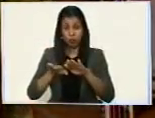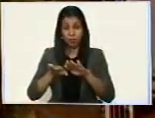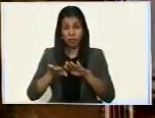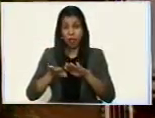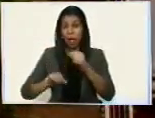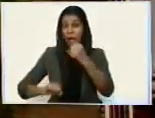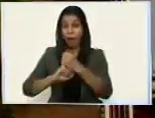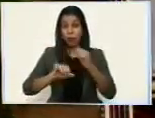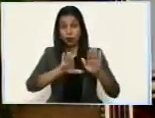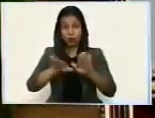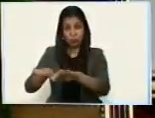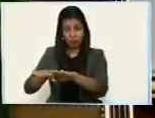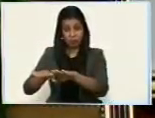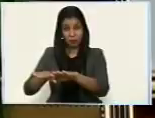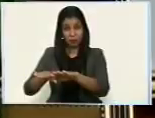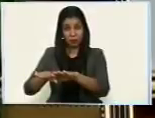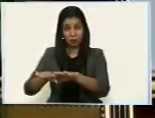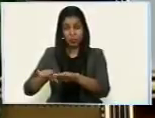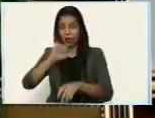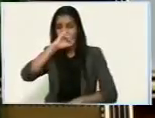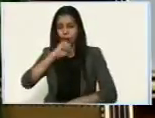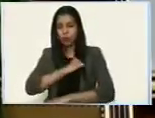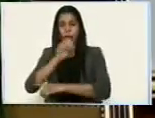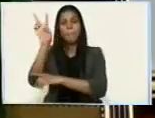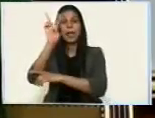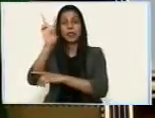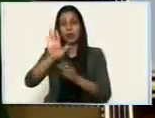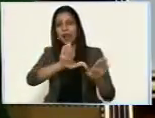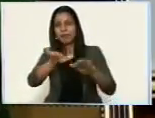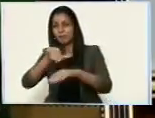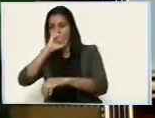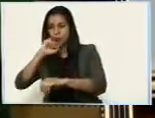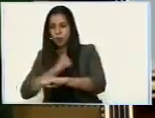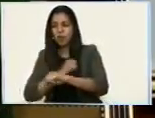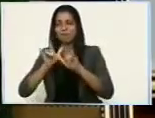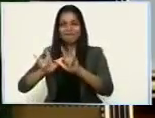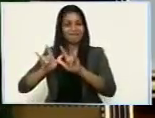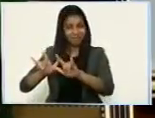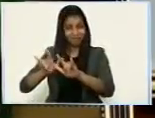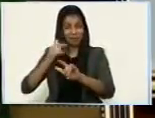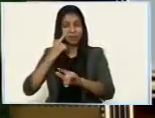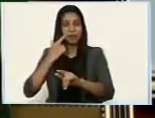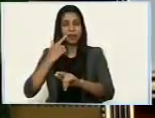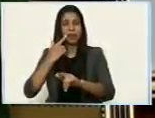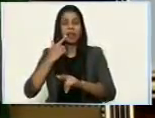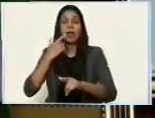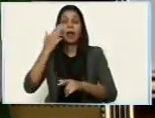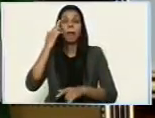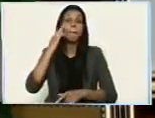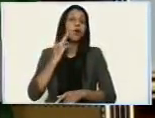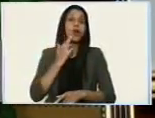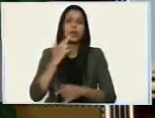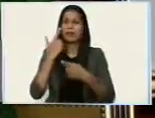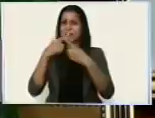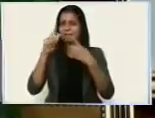para sostener a nuestra amada Venezuela en el sitial de honor que la dejaron nuestros libertadores, en el sitial de honor